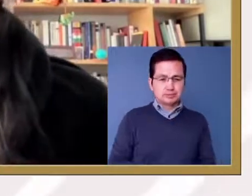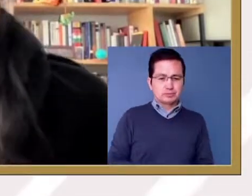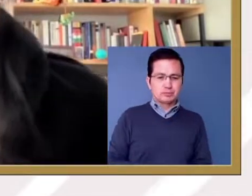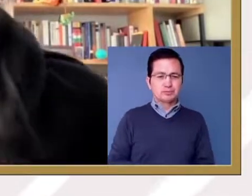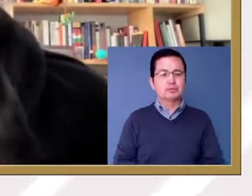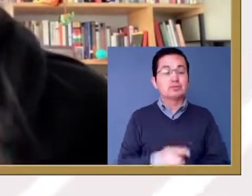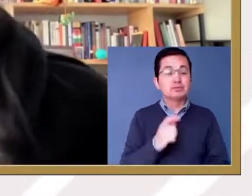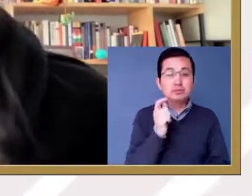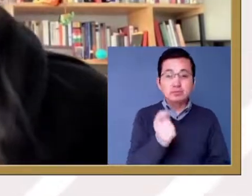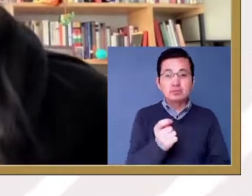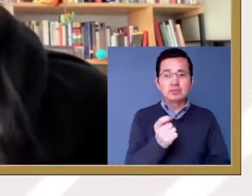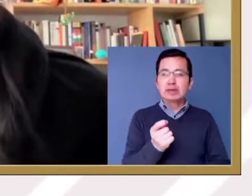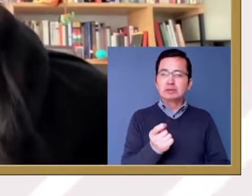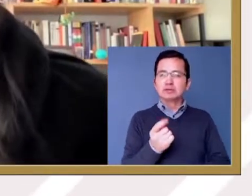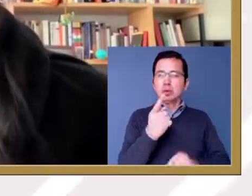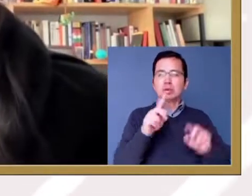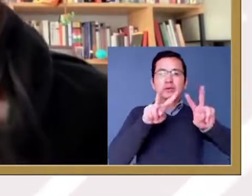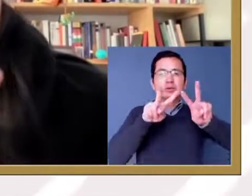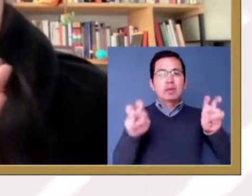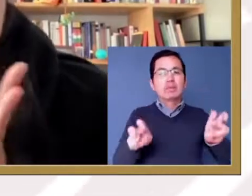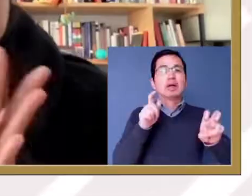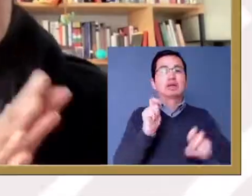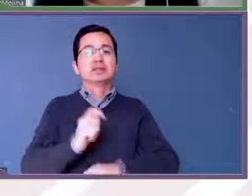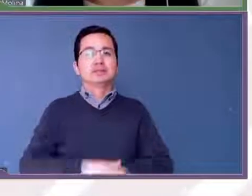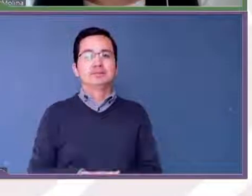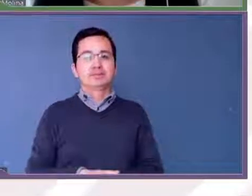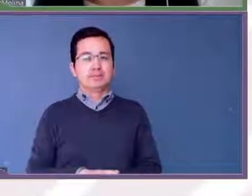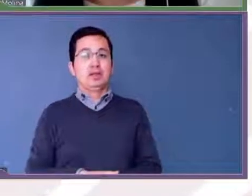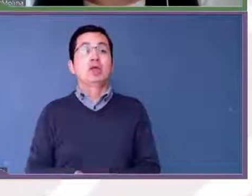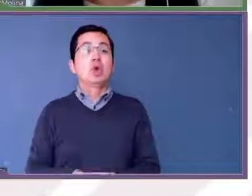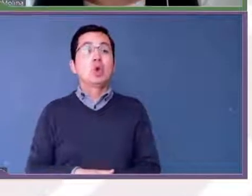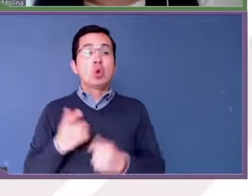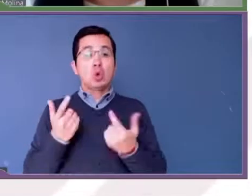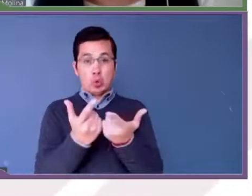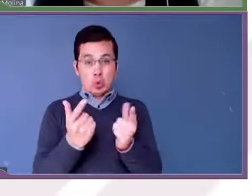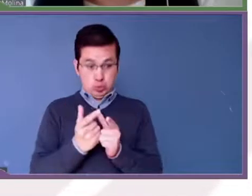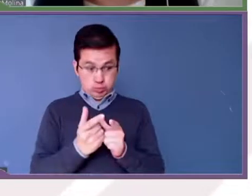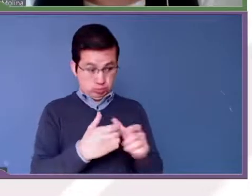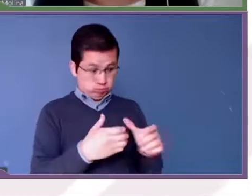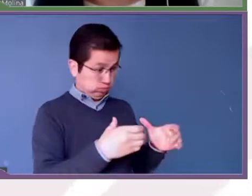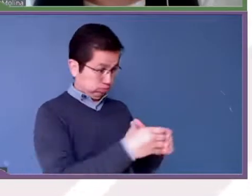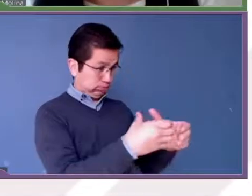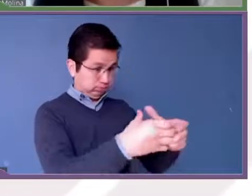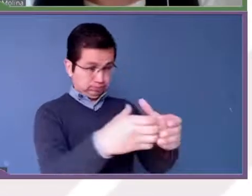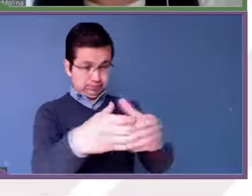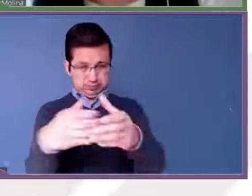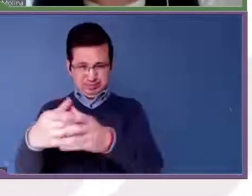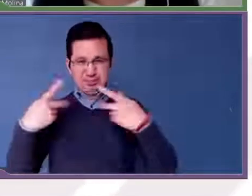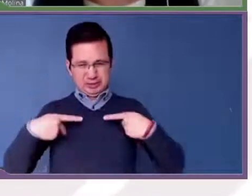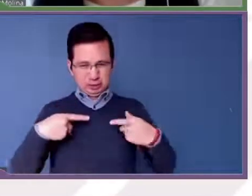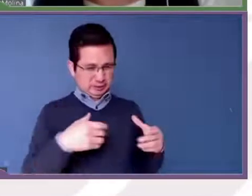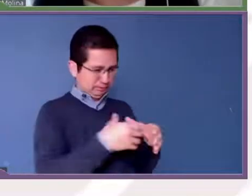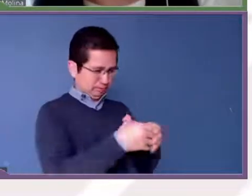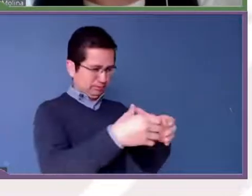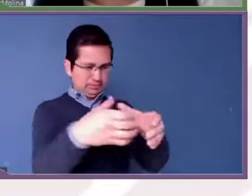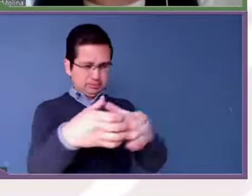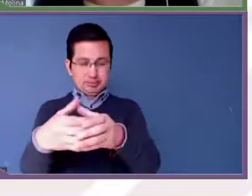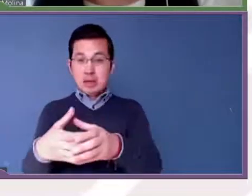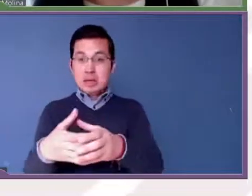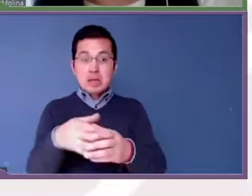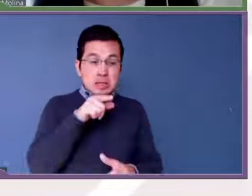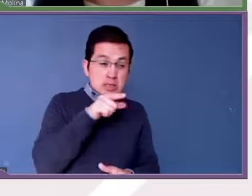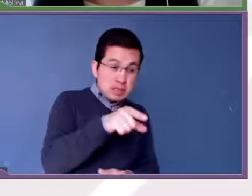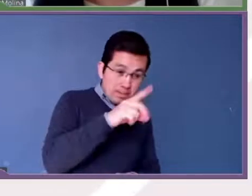relación entre el grupo más discriminado y la distribución geográfica, ¿verdad?